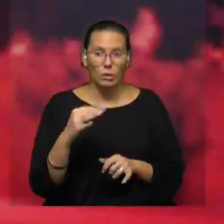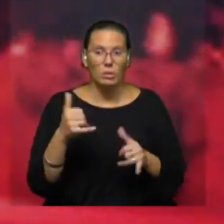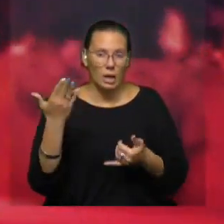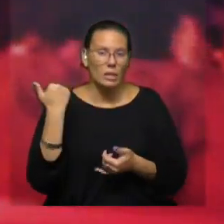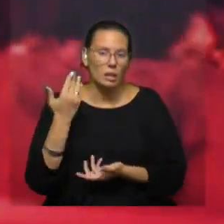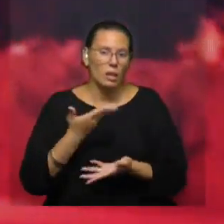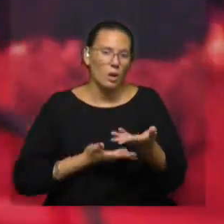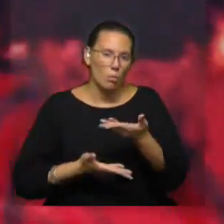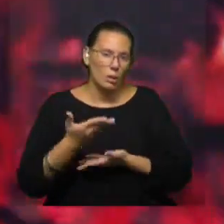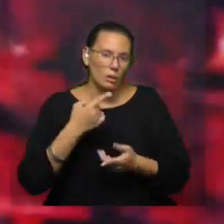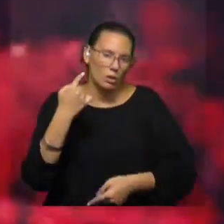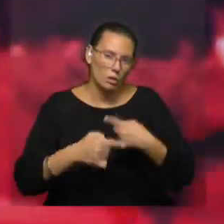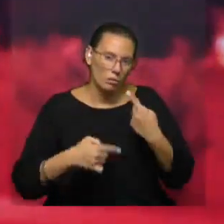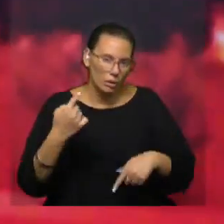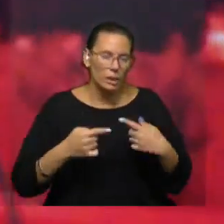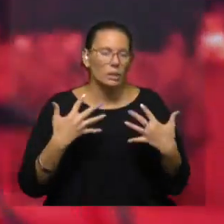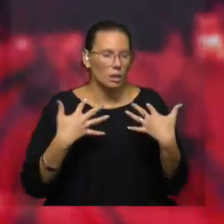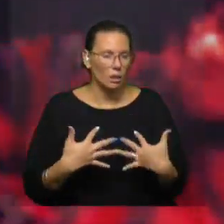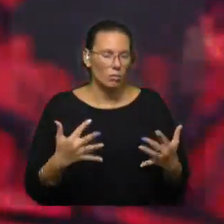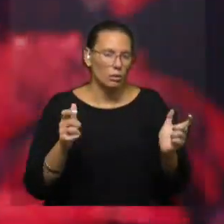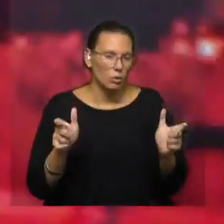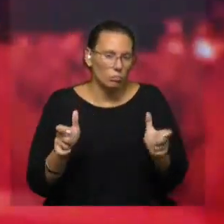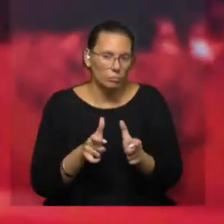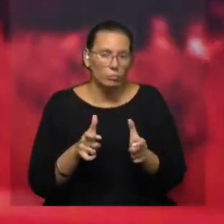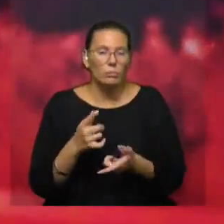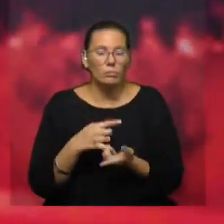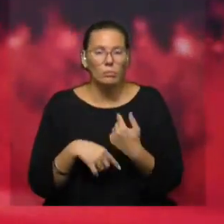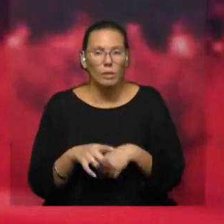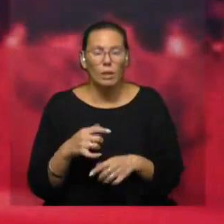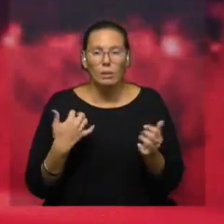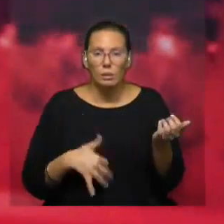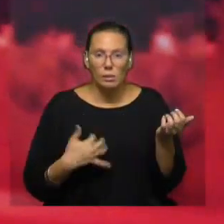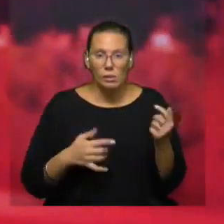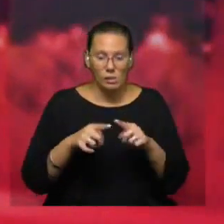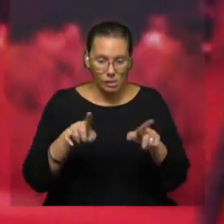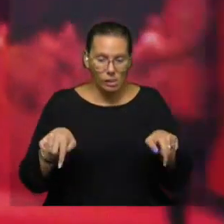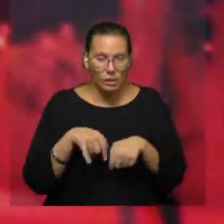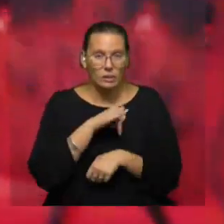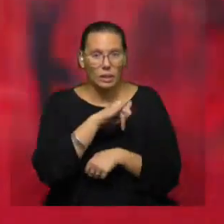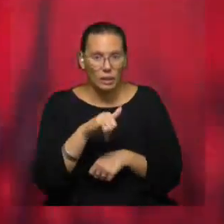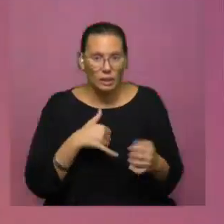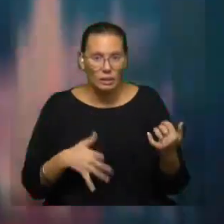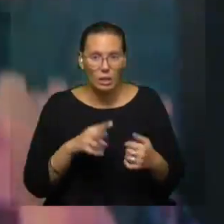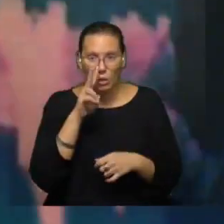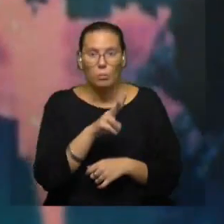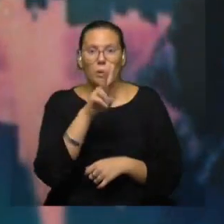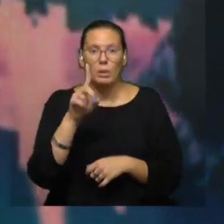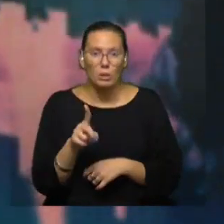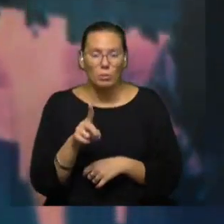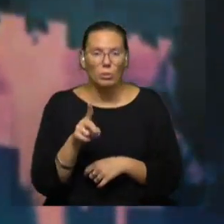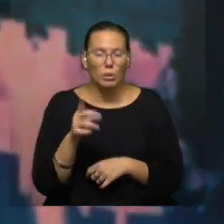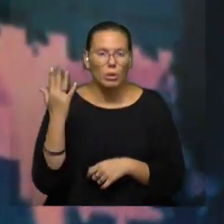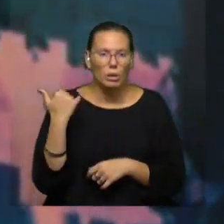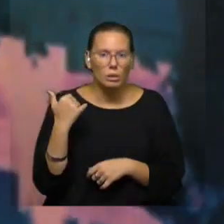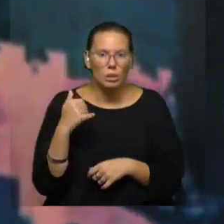compartido distintas fechas en distintos eventos, pero la particularidad es que tocamos en la Sala Zitarrosa en el 2021 en un ciclo que